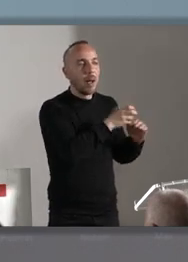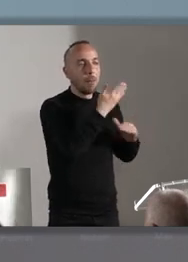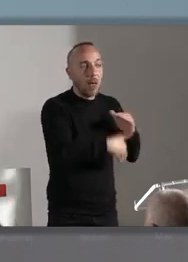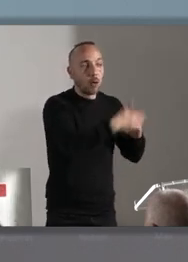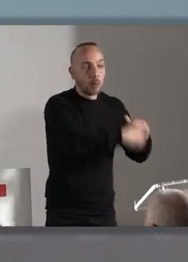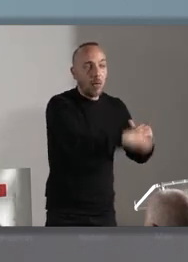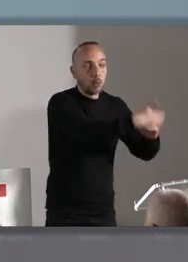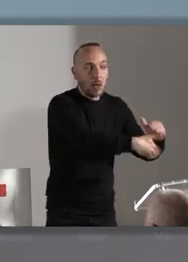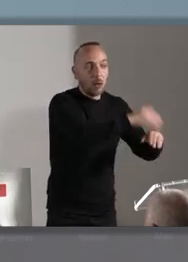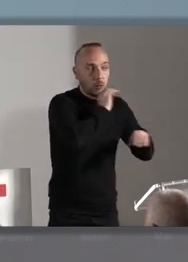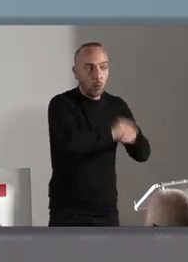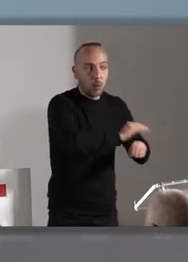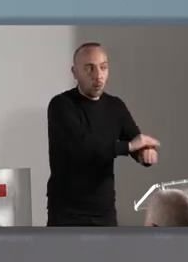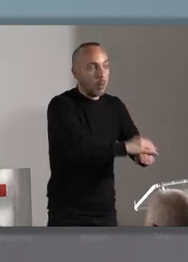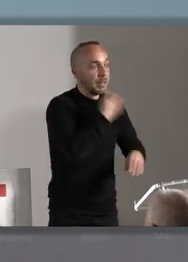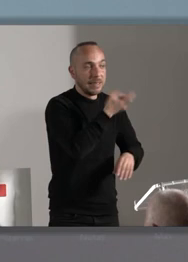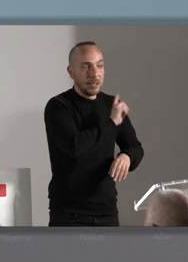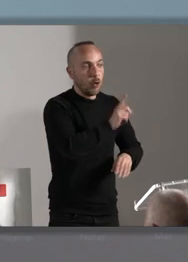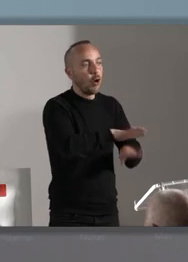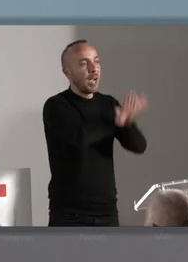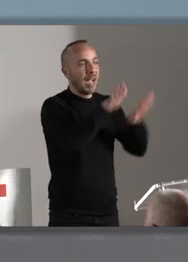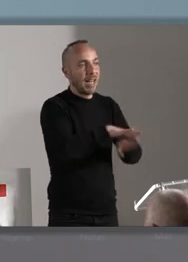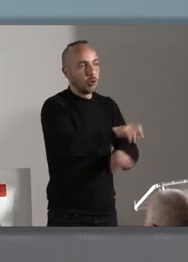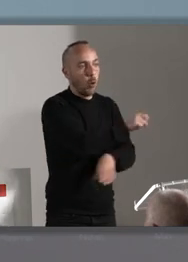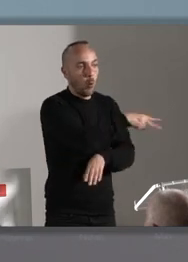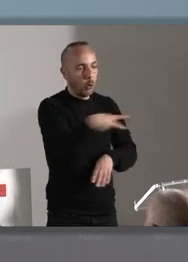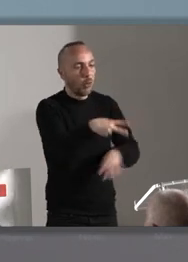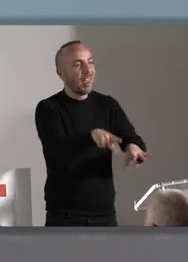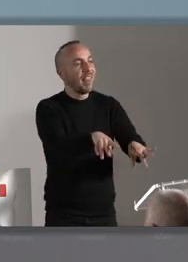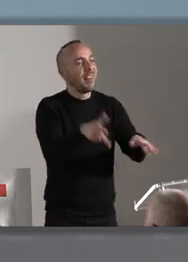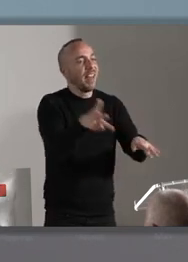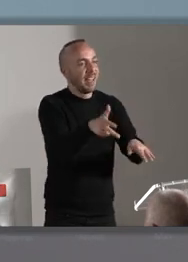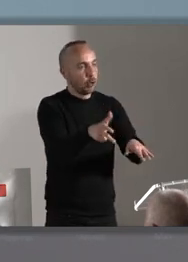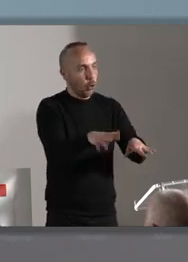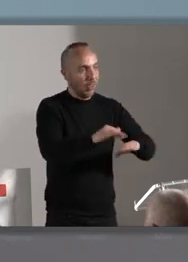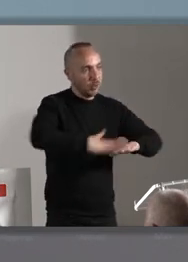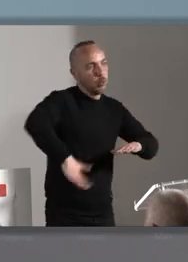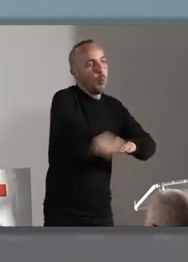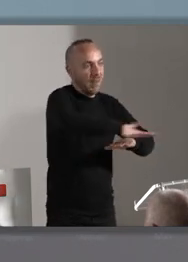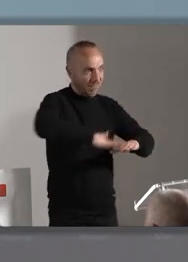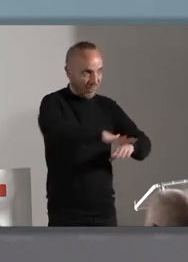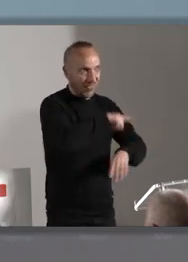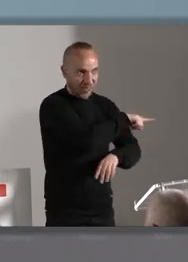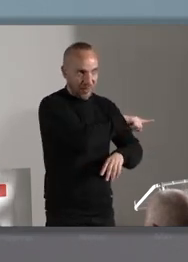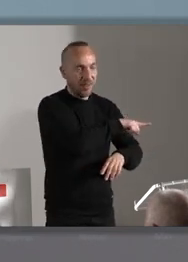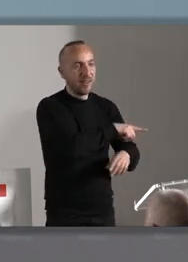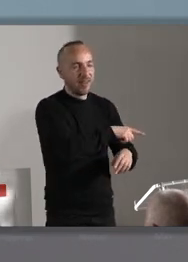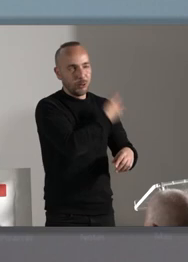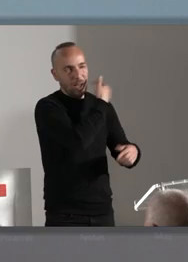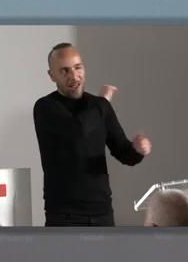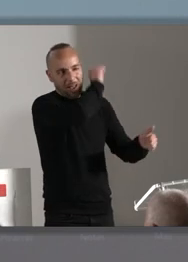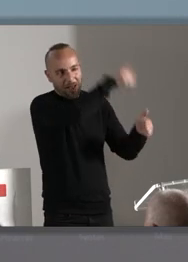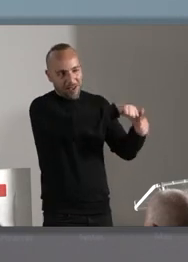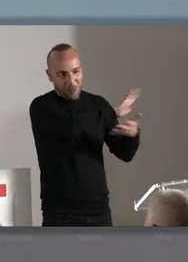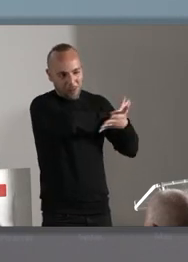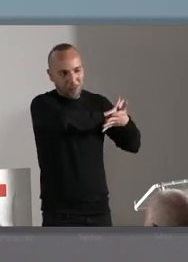porque si no, pues se instaría la resolución, digamos, del derecho de superficie. Y esto es porque ha llovido bastante, pero en su momento,